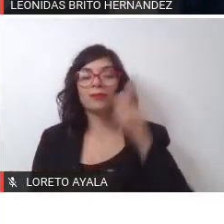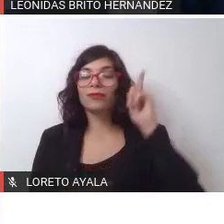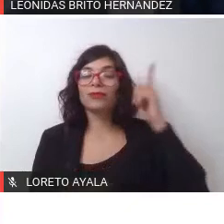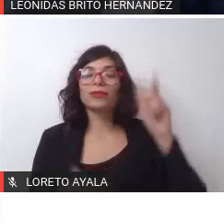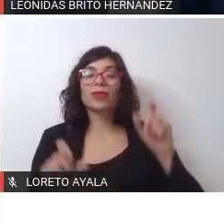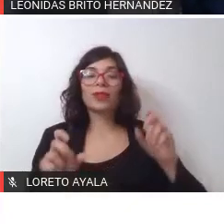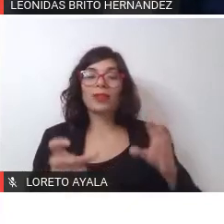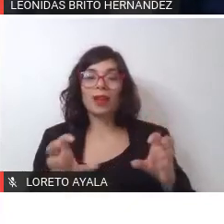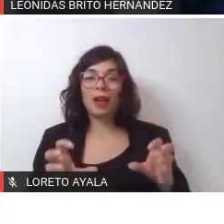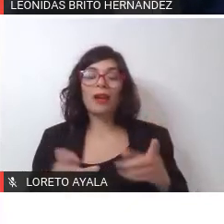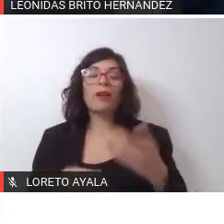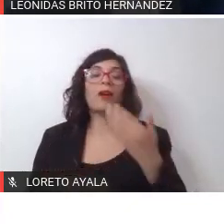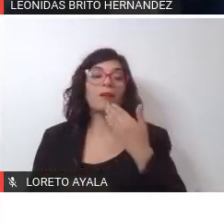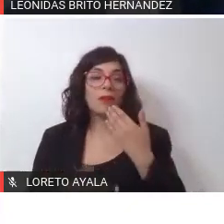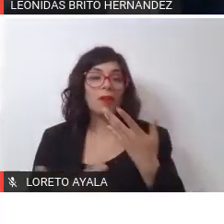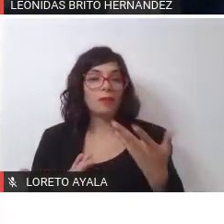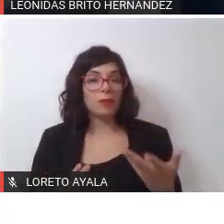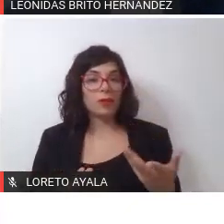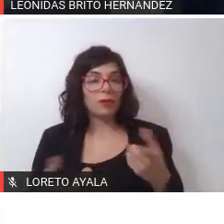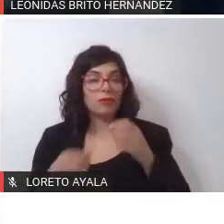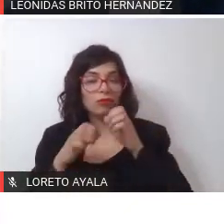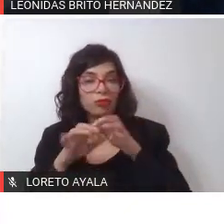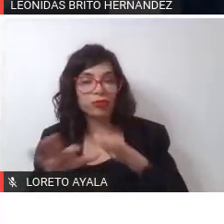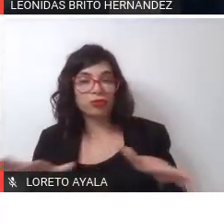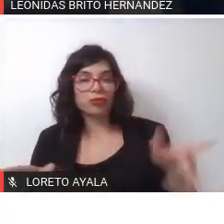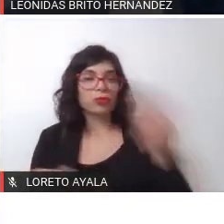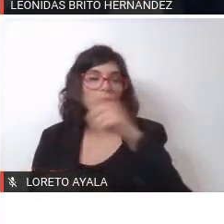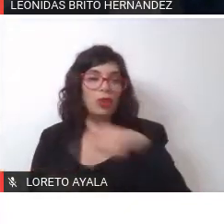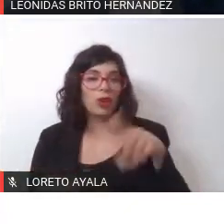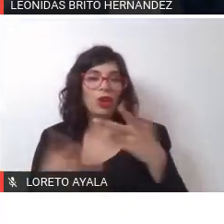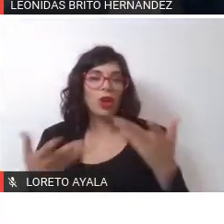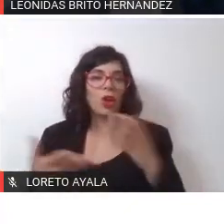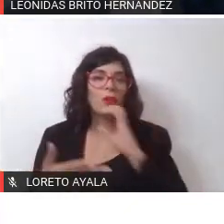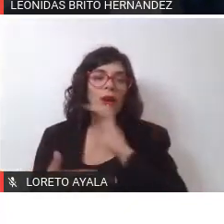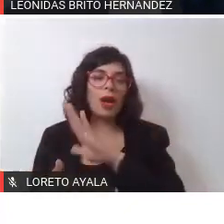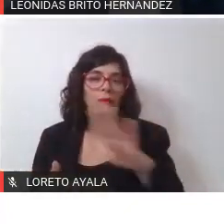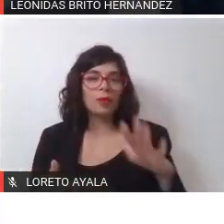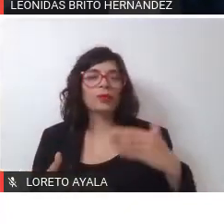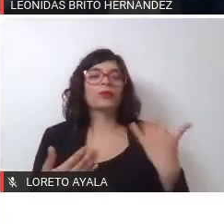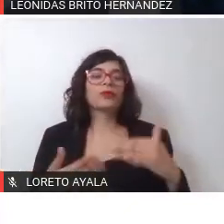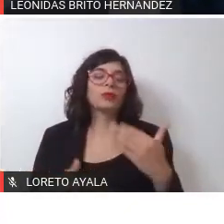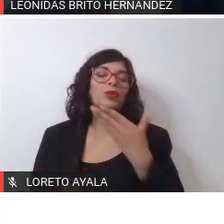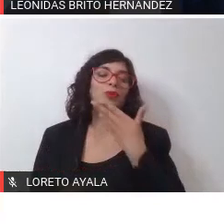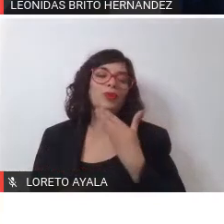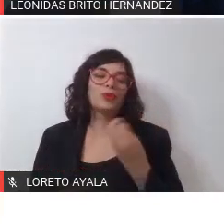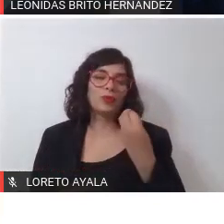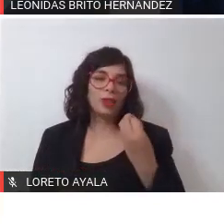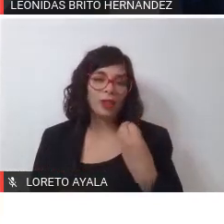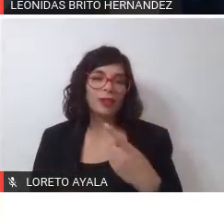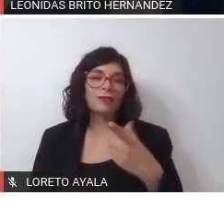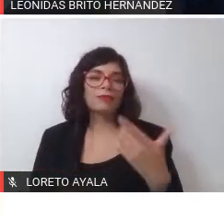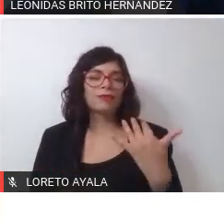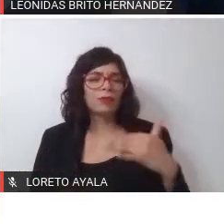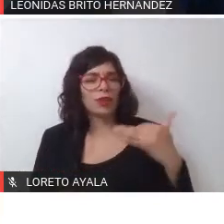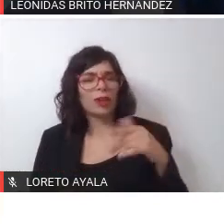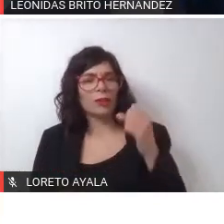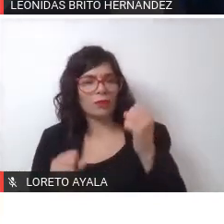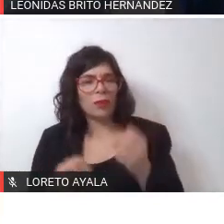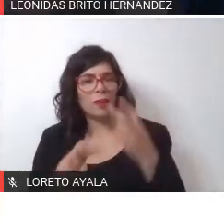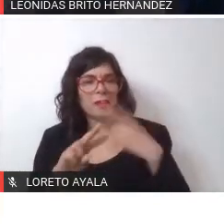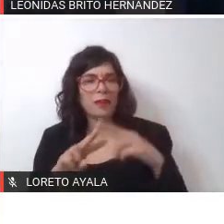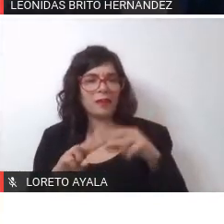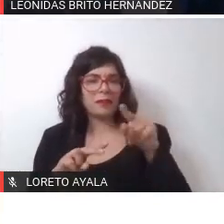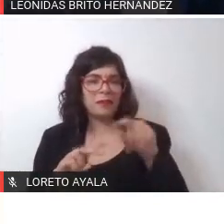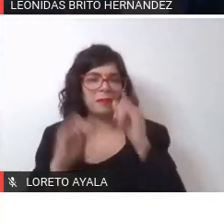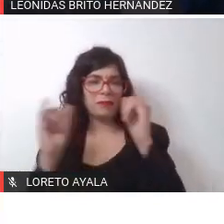recurso pedagógico para transmitir la educación física en contexto de ruralidad. Considero que es algo bien bonito y muy importante que se pueda realizar de esa